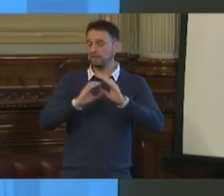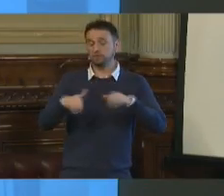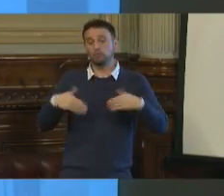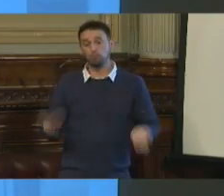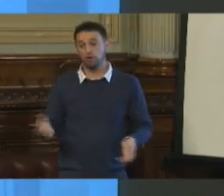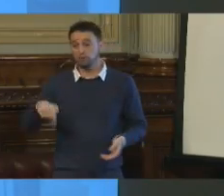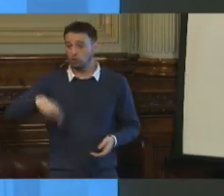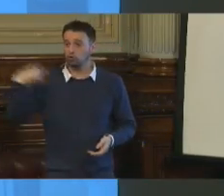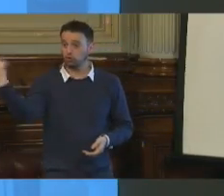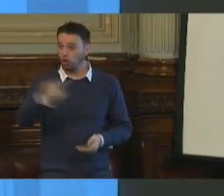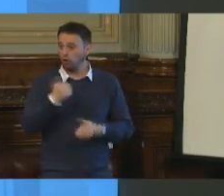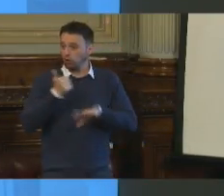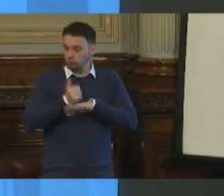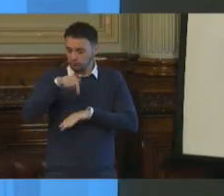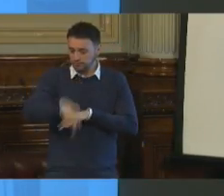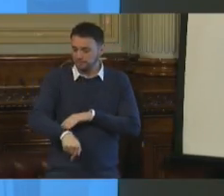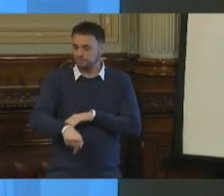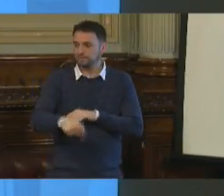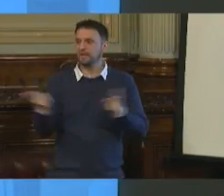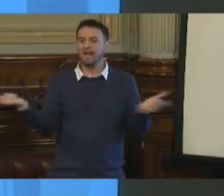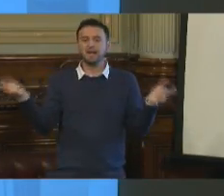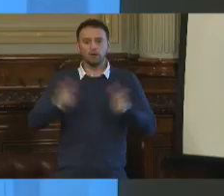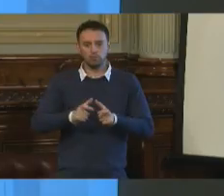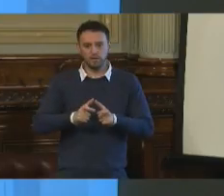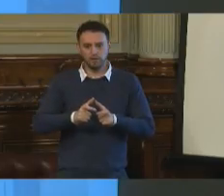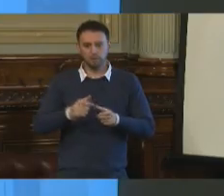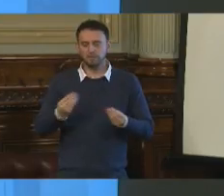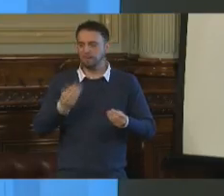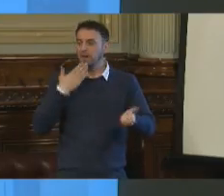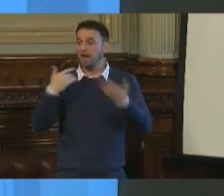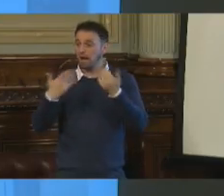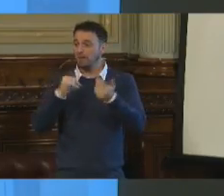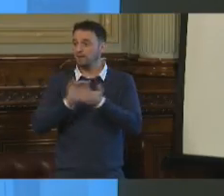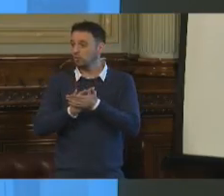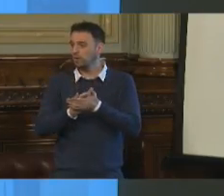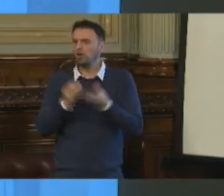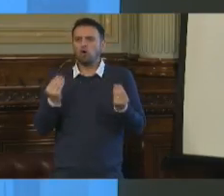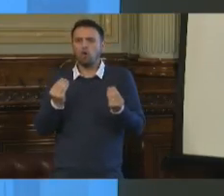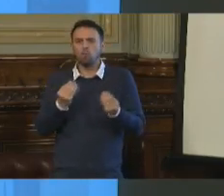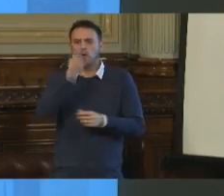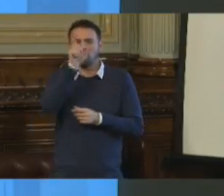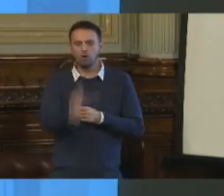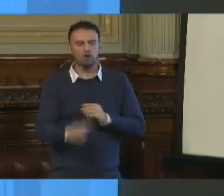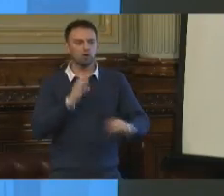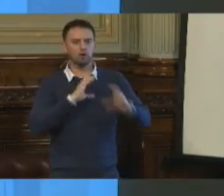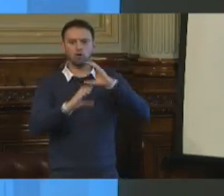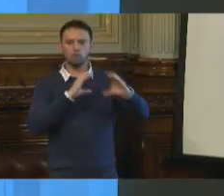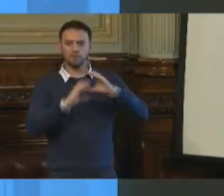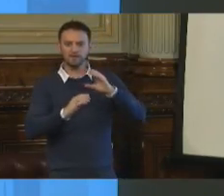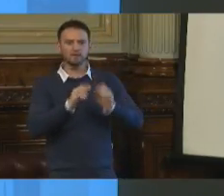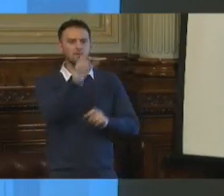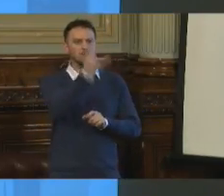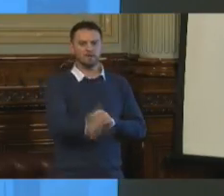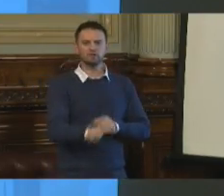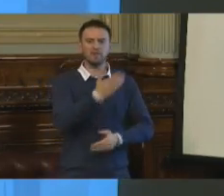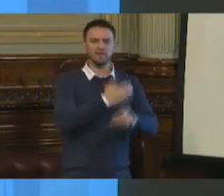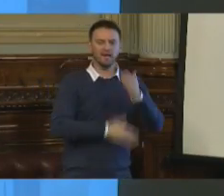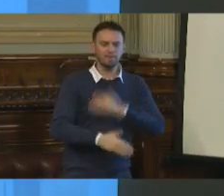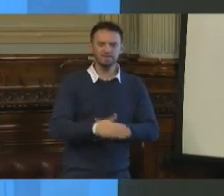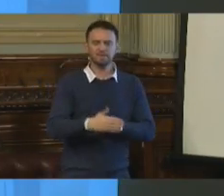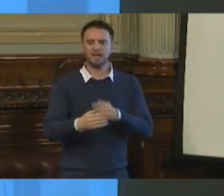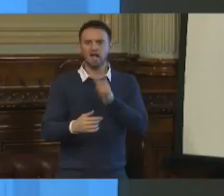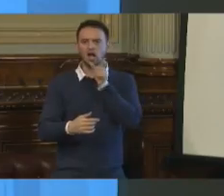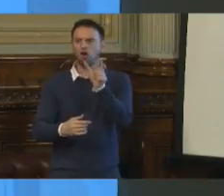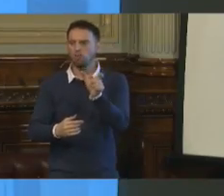y por eso hoy estamos acá reunidos para charlar sobre cómo se comunica la discapacidad